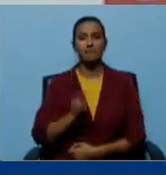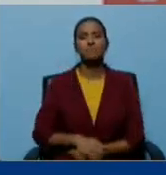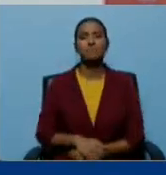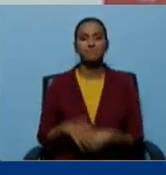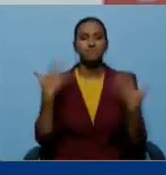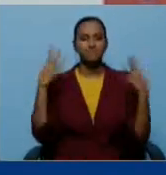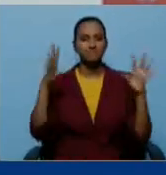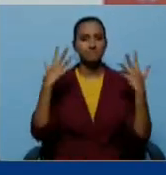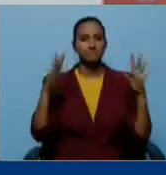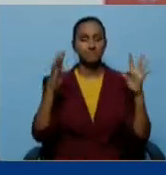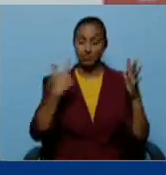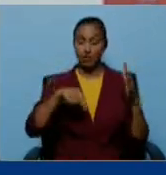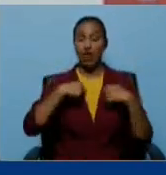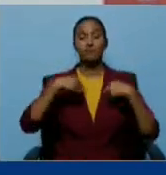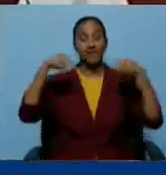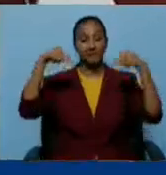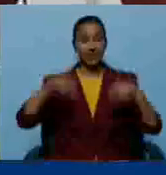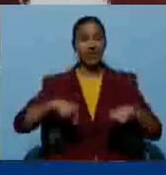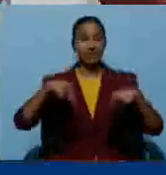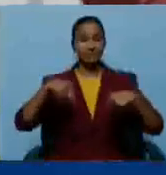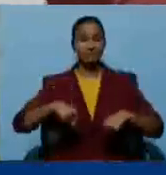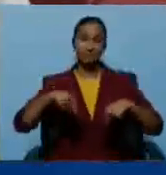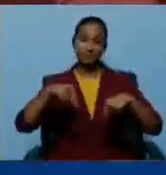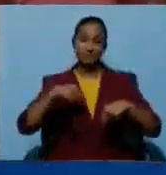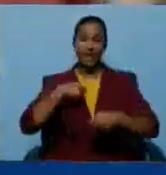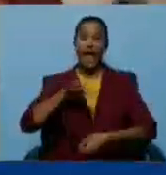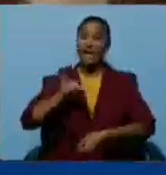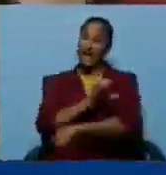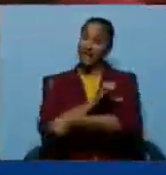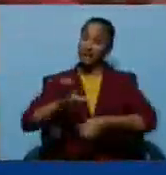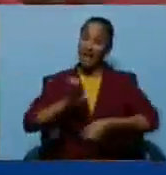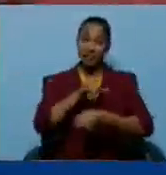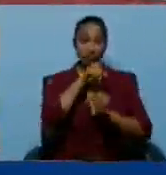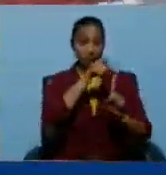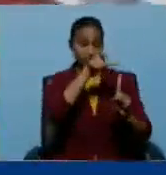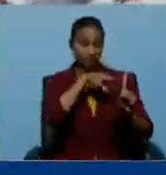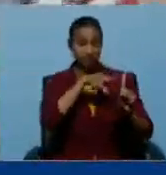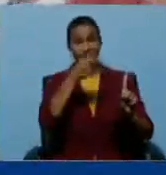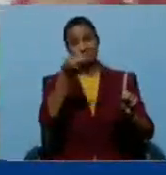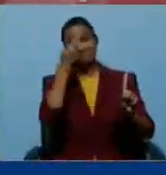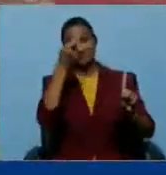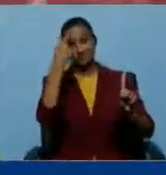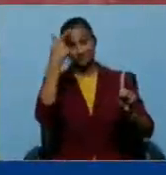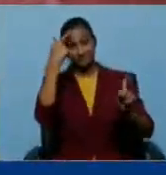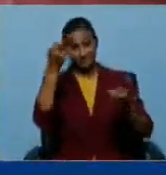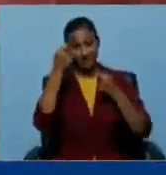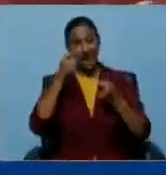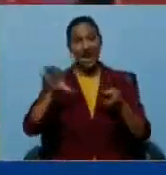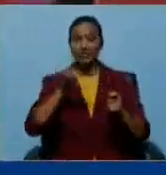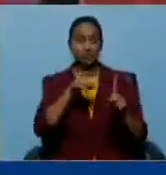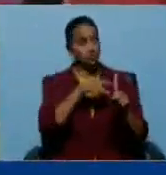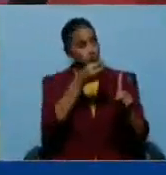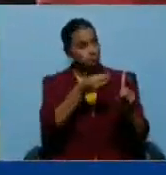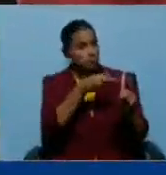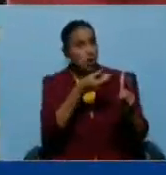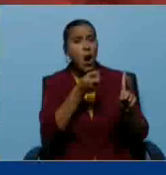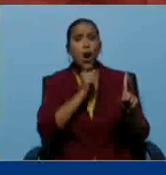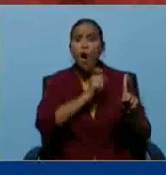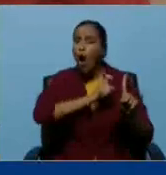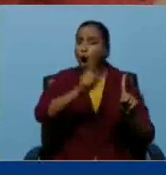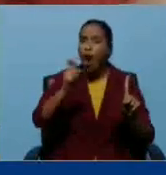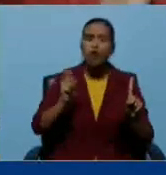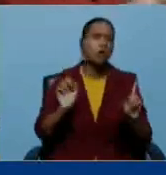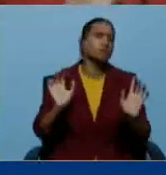Venezuela. Y aquí estaré cantando tus canciones. Ve a ver qué haces tú con tu odio, José Luis.